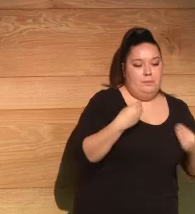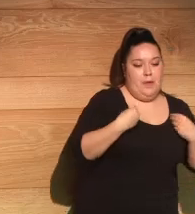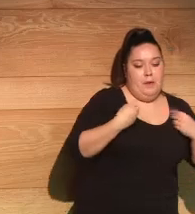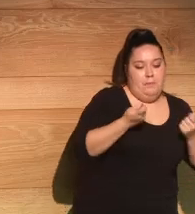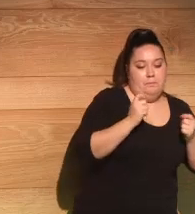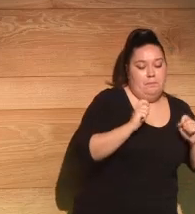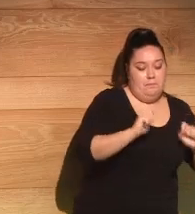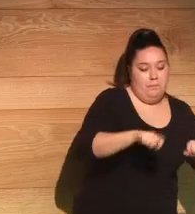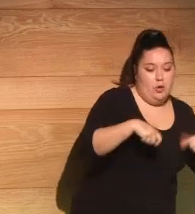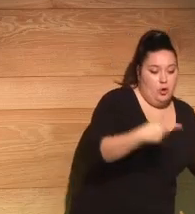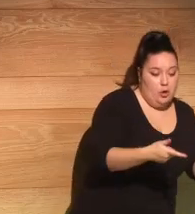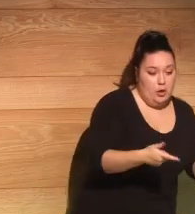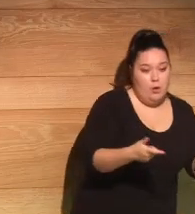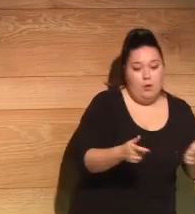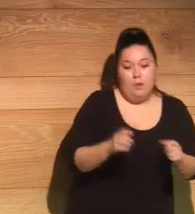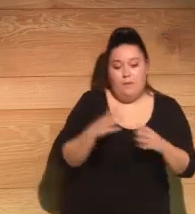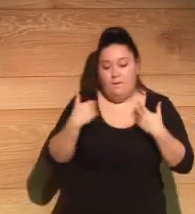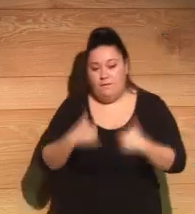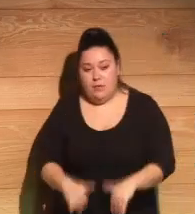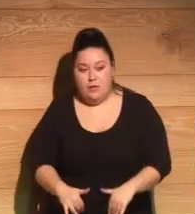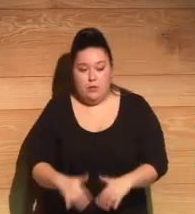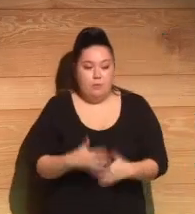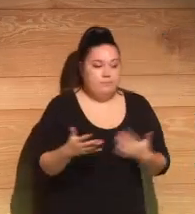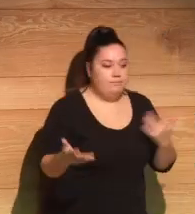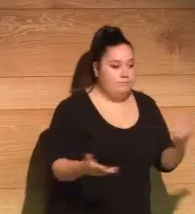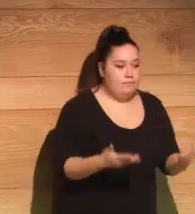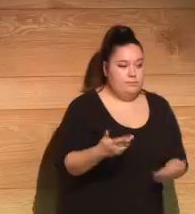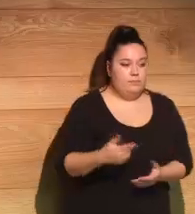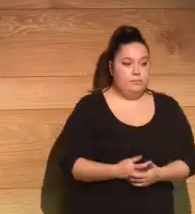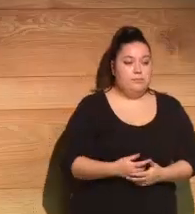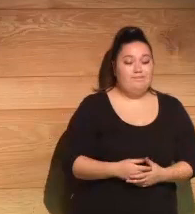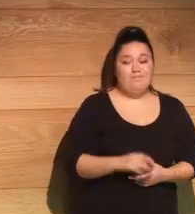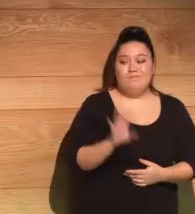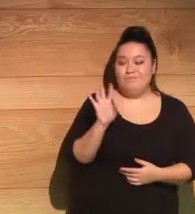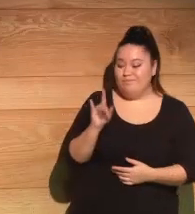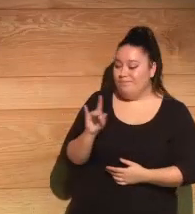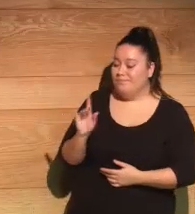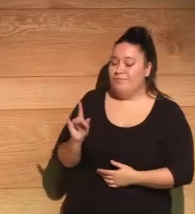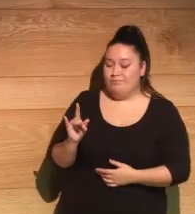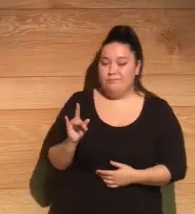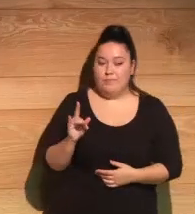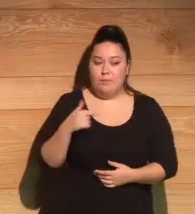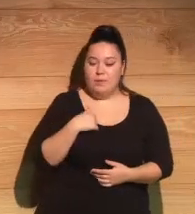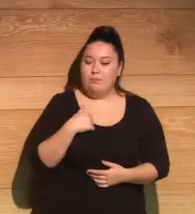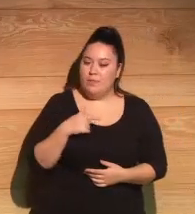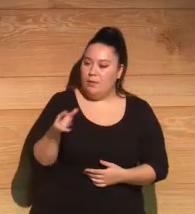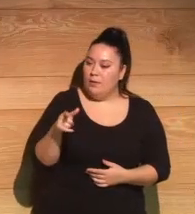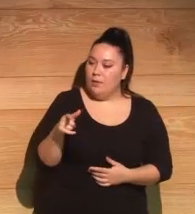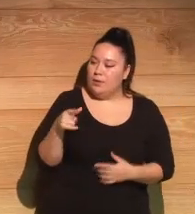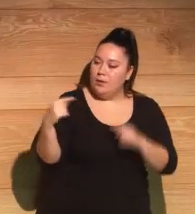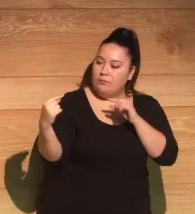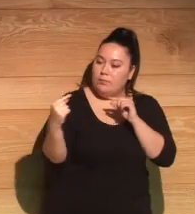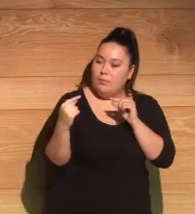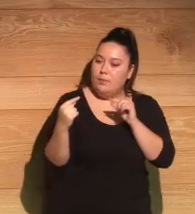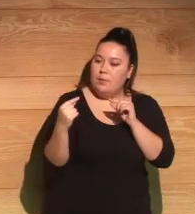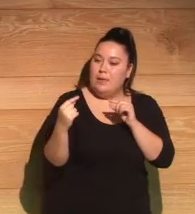será lo que Dios quiera, o la naturaleza, o el COVID. Belén. Sí, no, que ya es que me gusta mucho discutir con